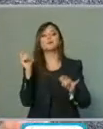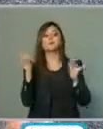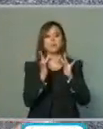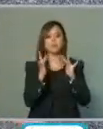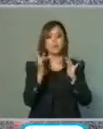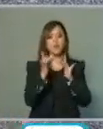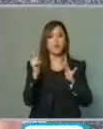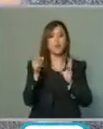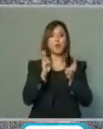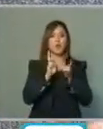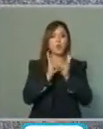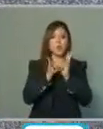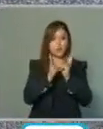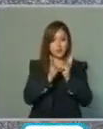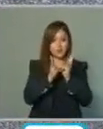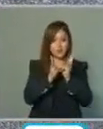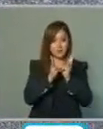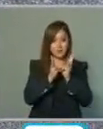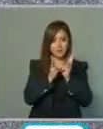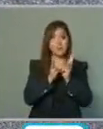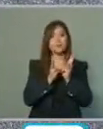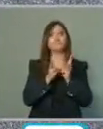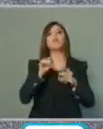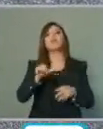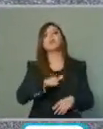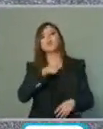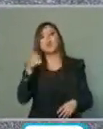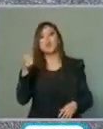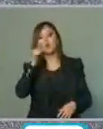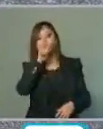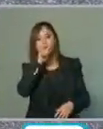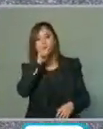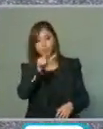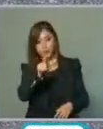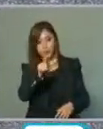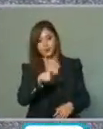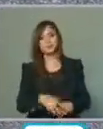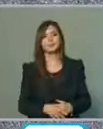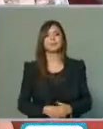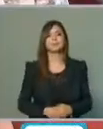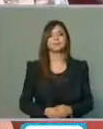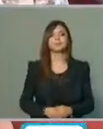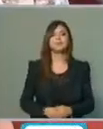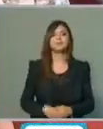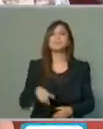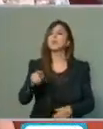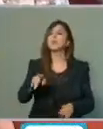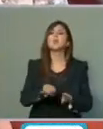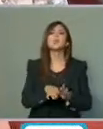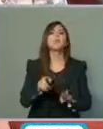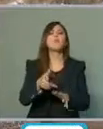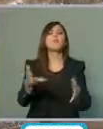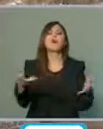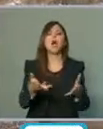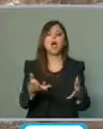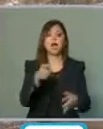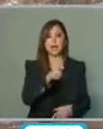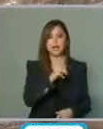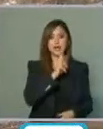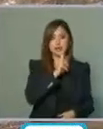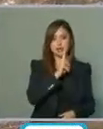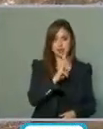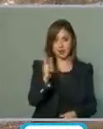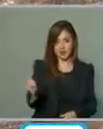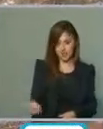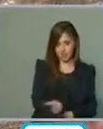WhatsApp. por WhatsApp y Y por Twitter. por Twitter. Ahí está. 3 y 3. Rapidísimo, lo único que tienen que hacer es contestar la siguiente pregunta. A